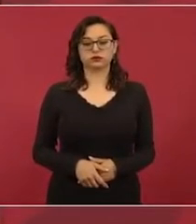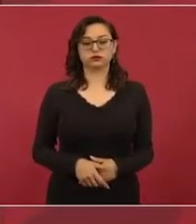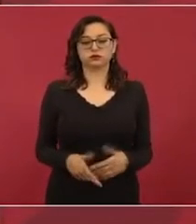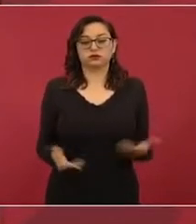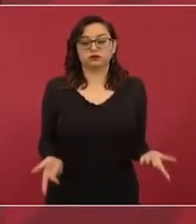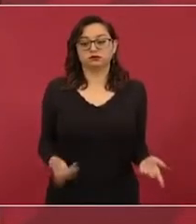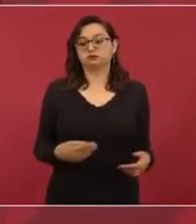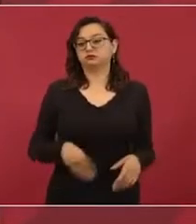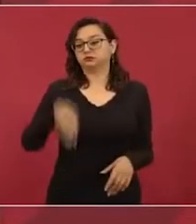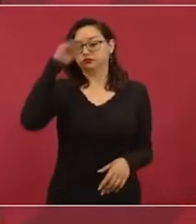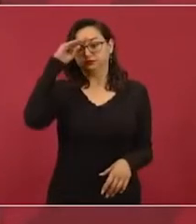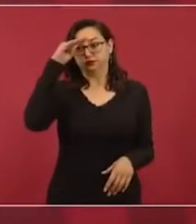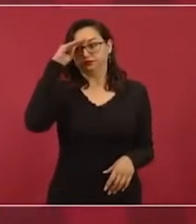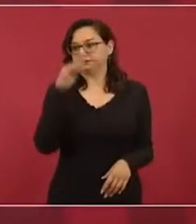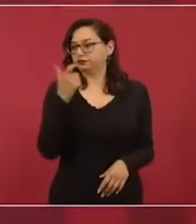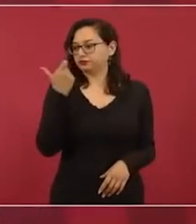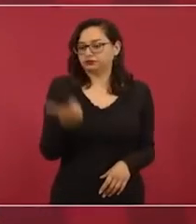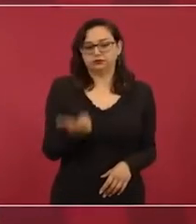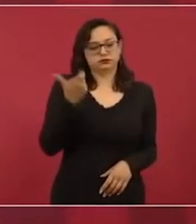dinero llama dinero.